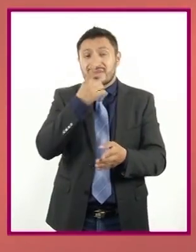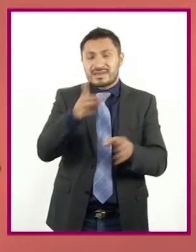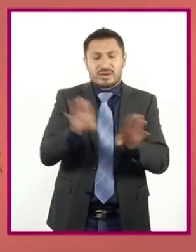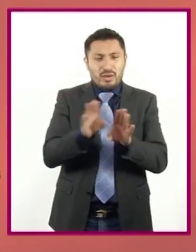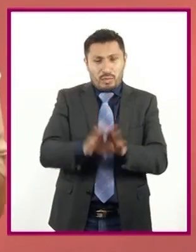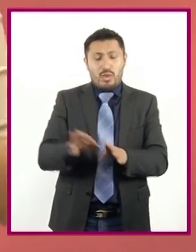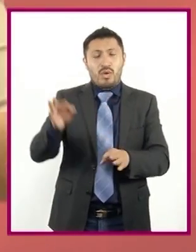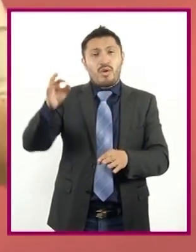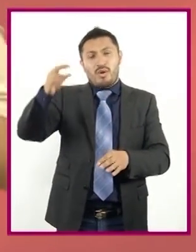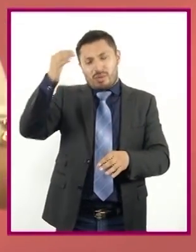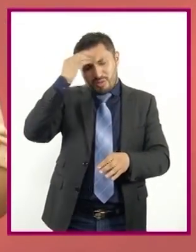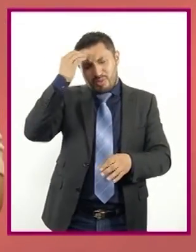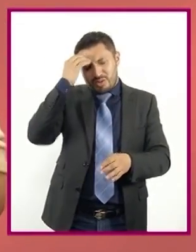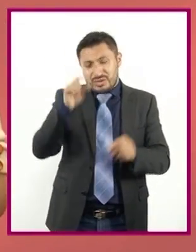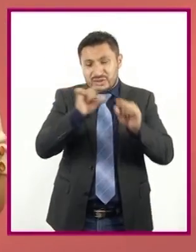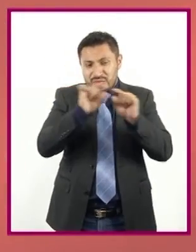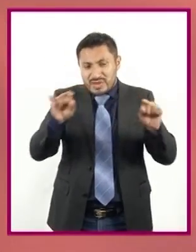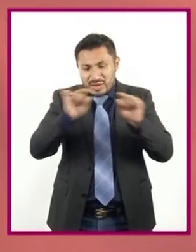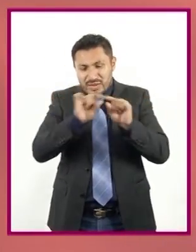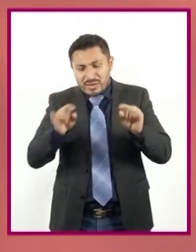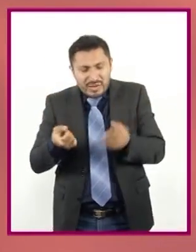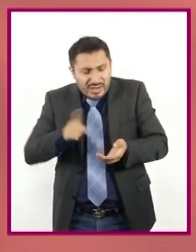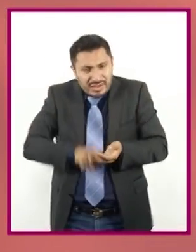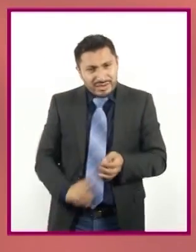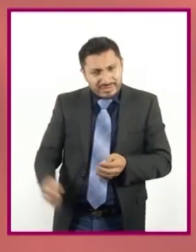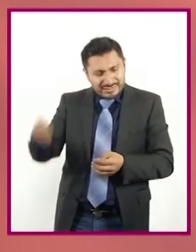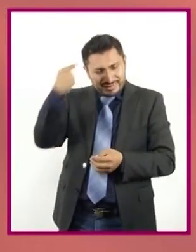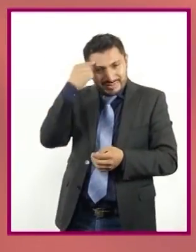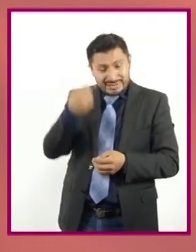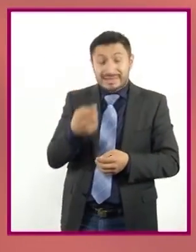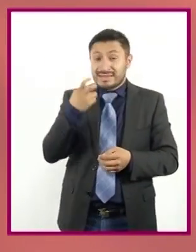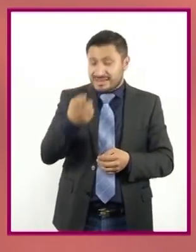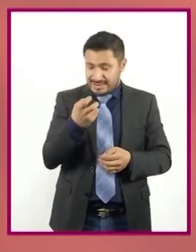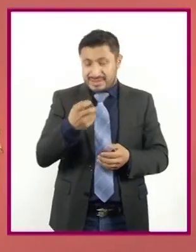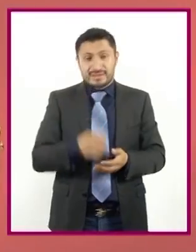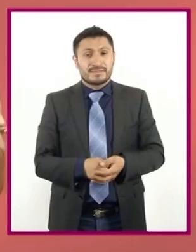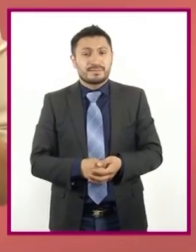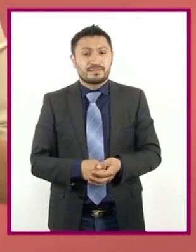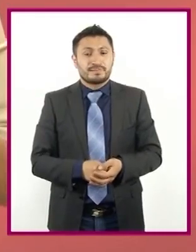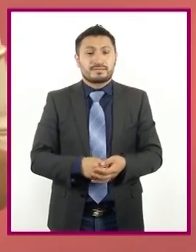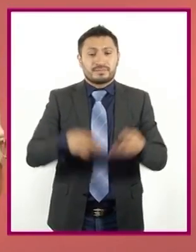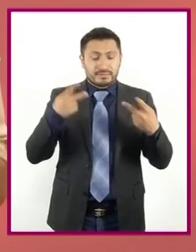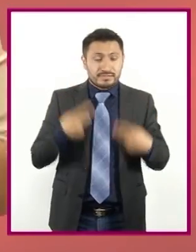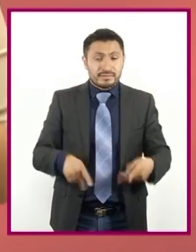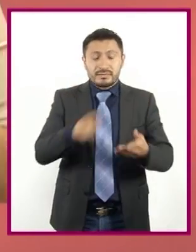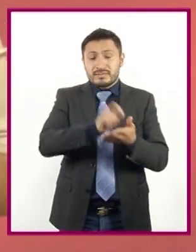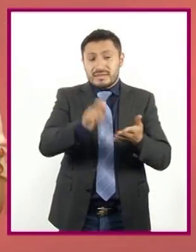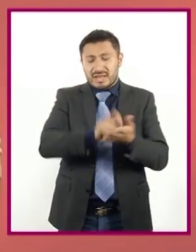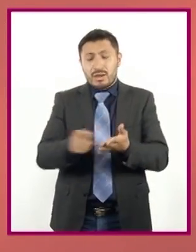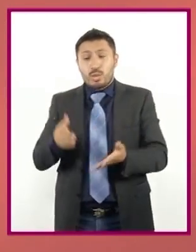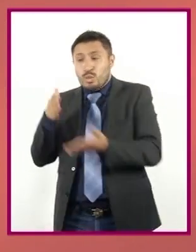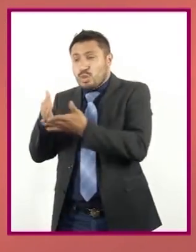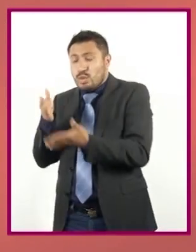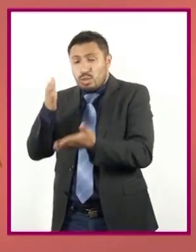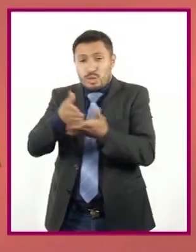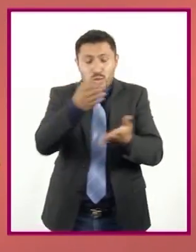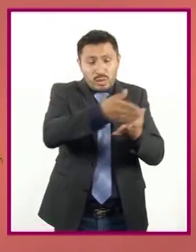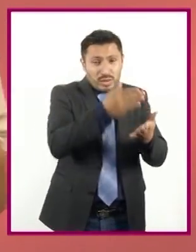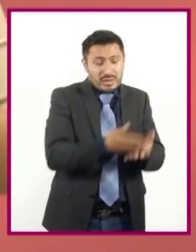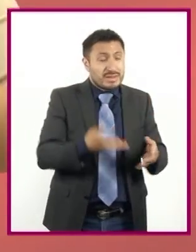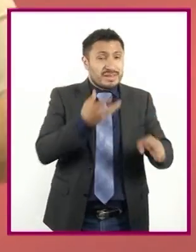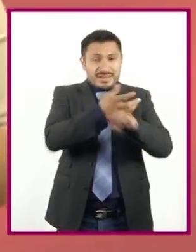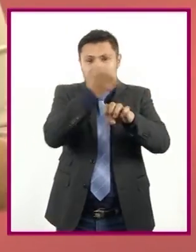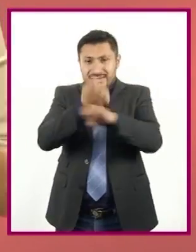saber encapsuladas en la memoria. Para la presente recopilación, la autora acudió a muchos de los cronistas de los estados